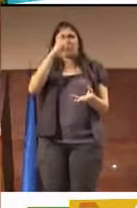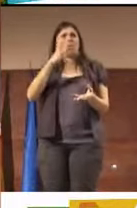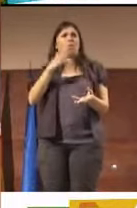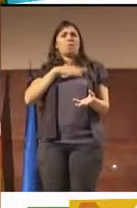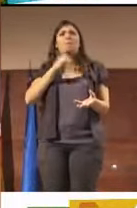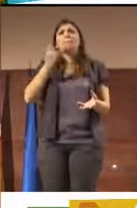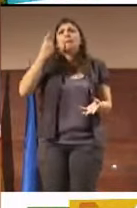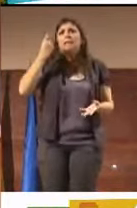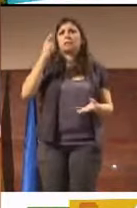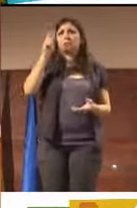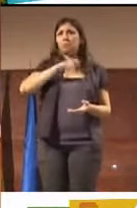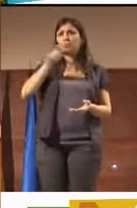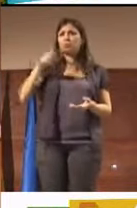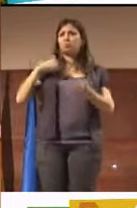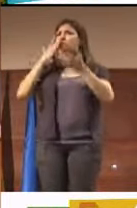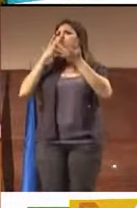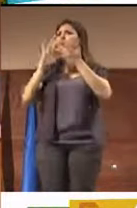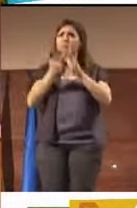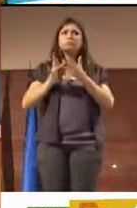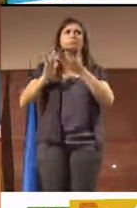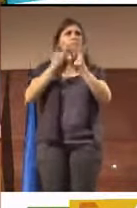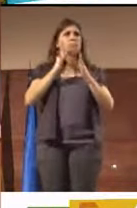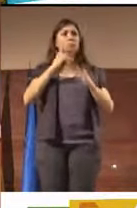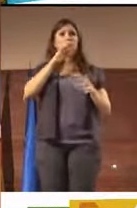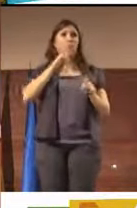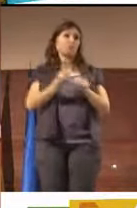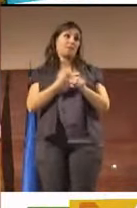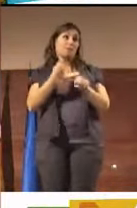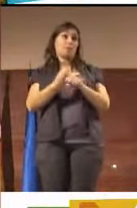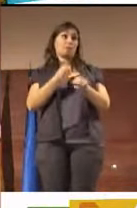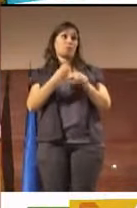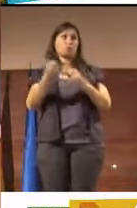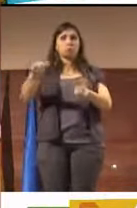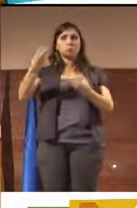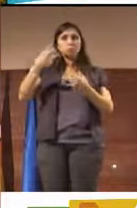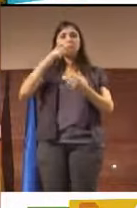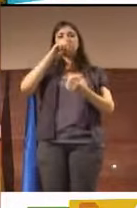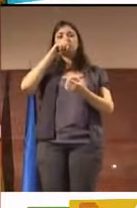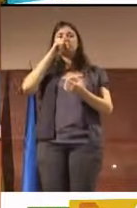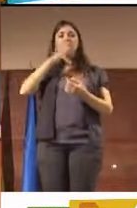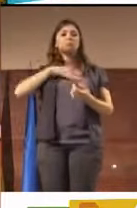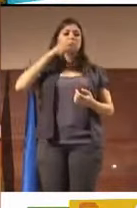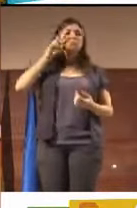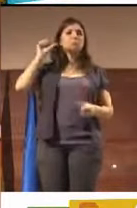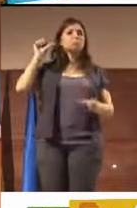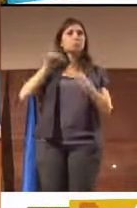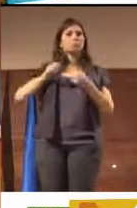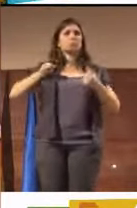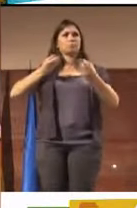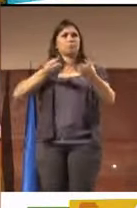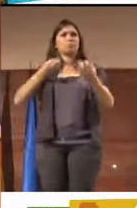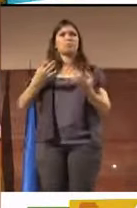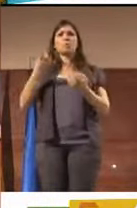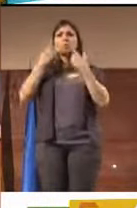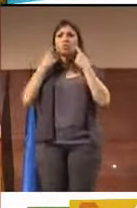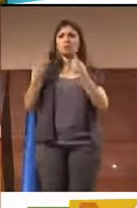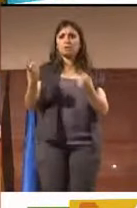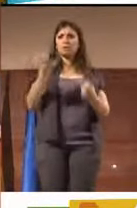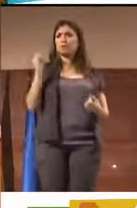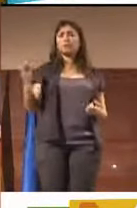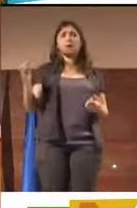de personas con las que he tenido contacto en el mundo del trabajo. Y digo aportar esa visión, es decir, hay una serie de necesidades que